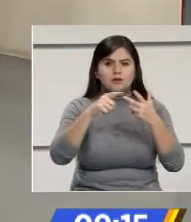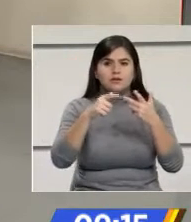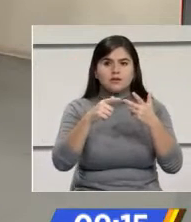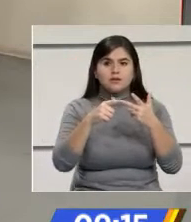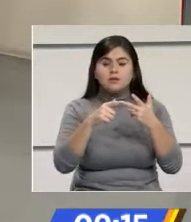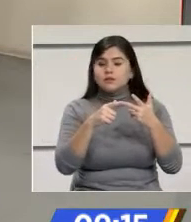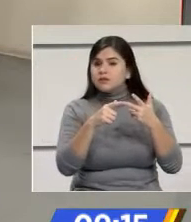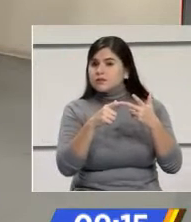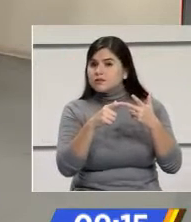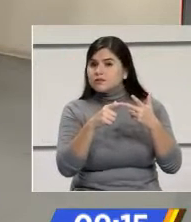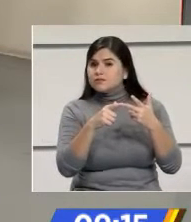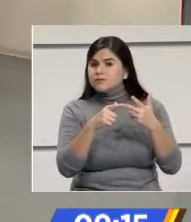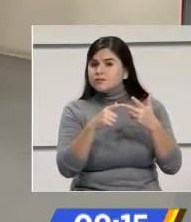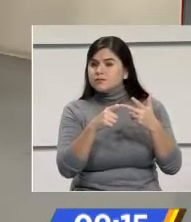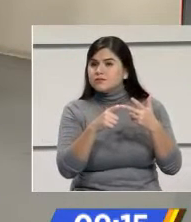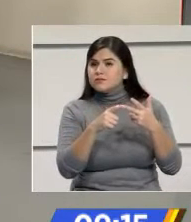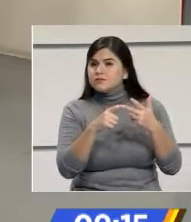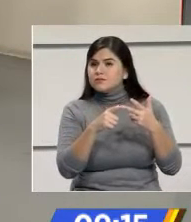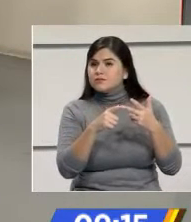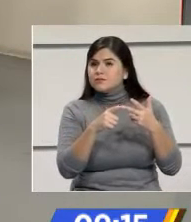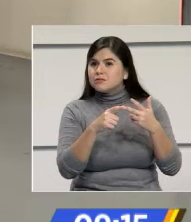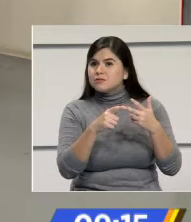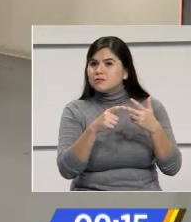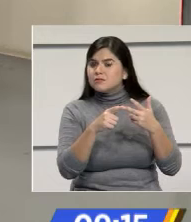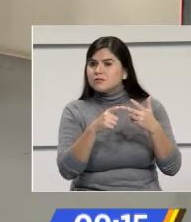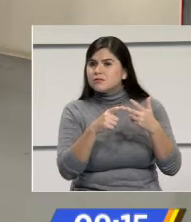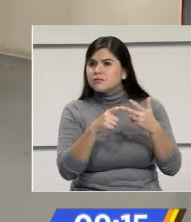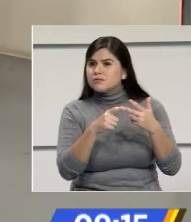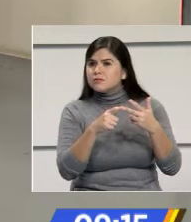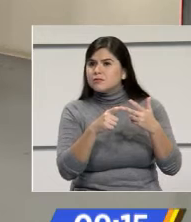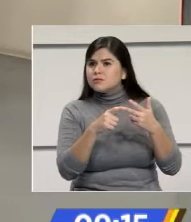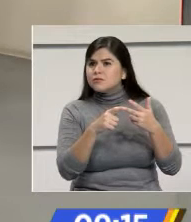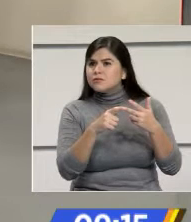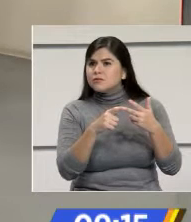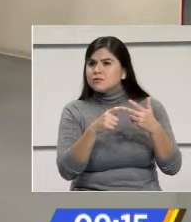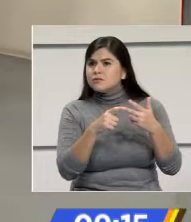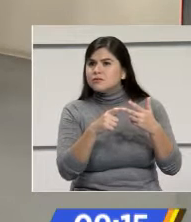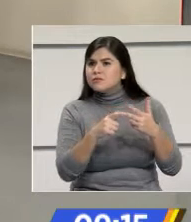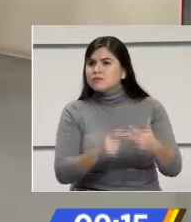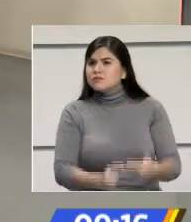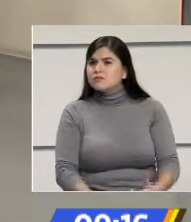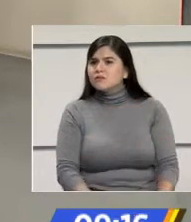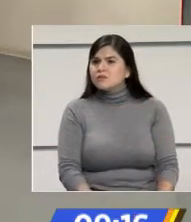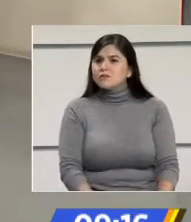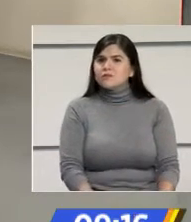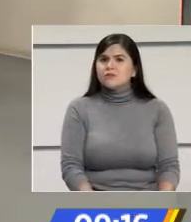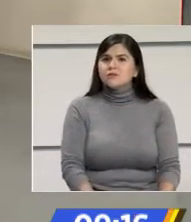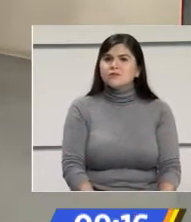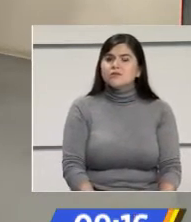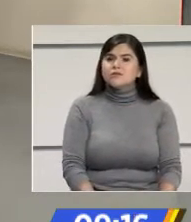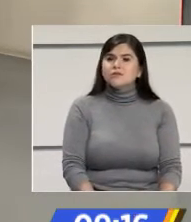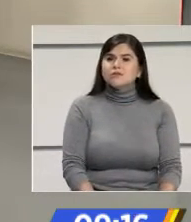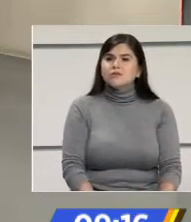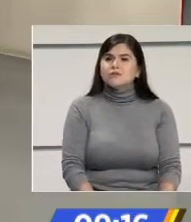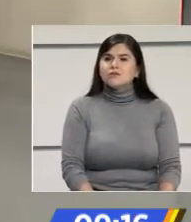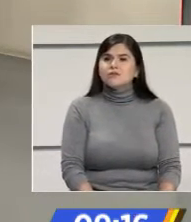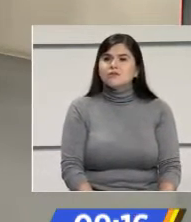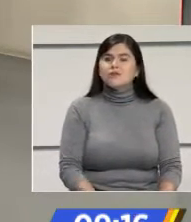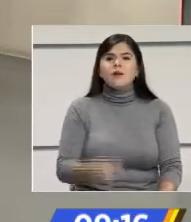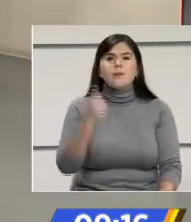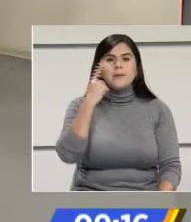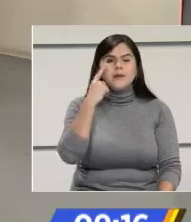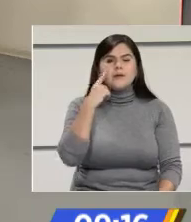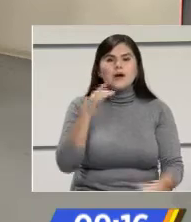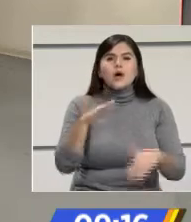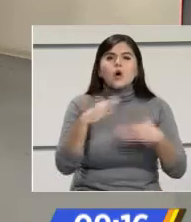un cangrejito de las playas. ¿Qué? Entonces, ustedes van a imaginarse cómo podríamos hacer